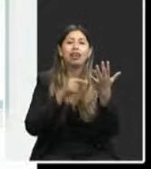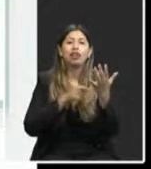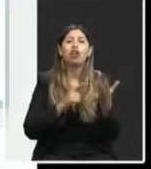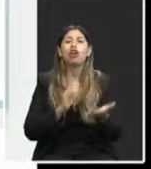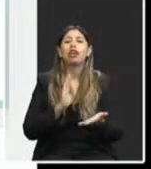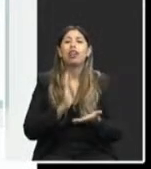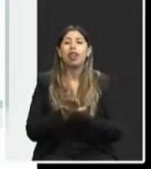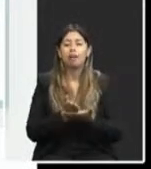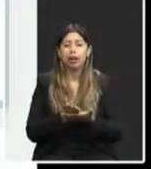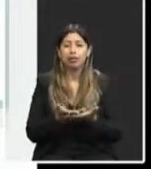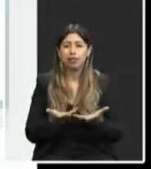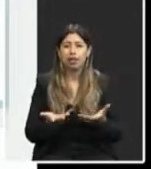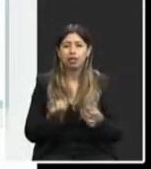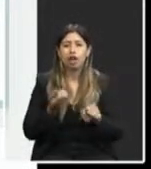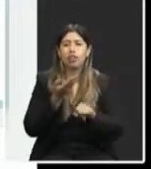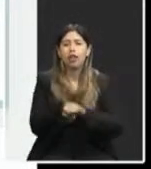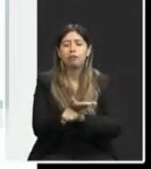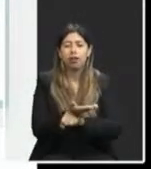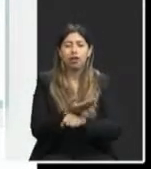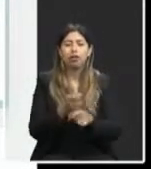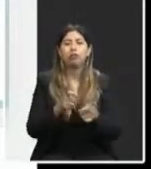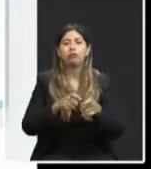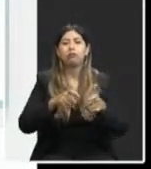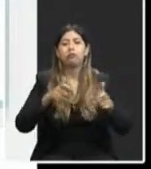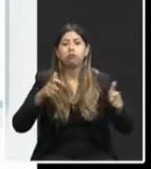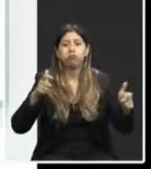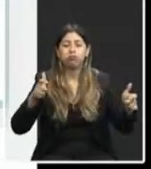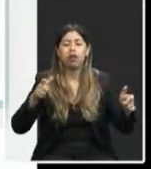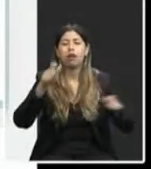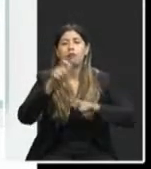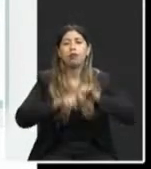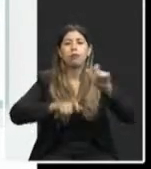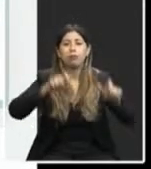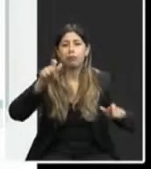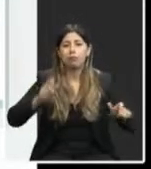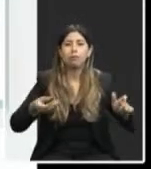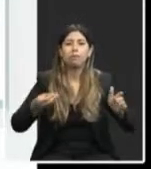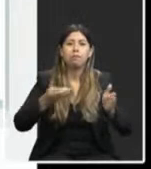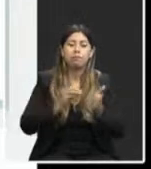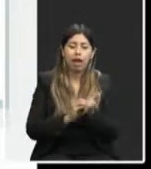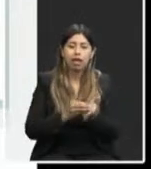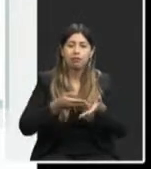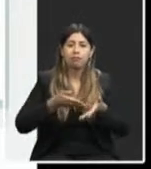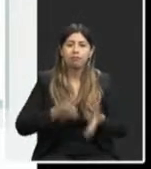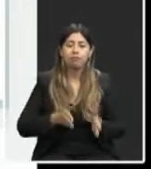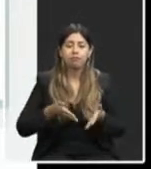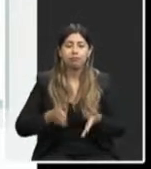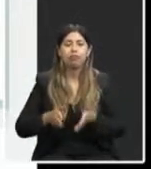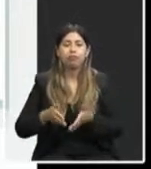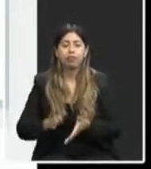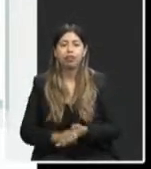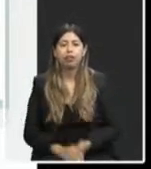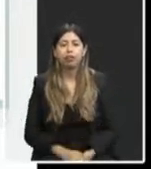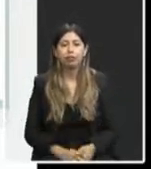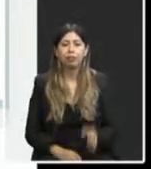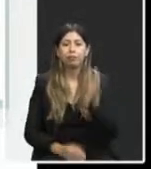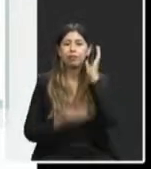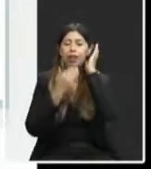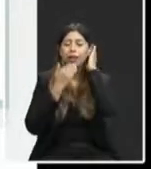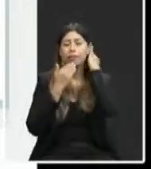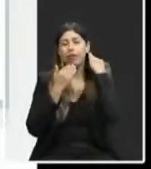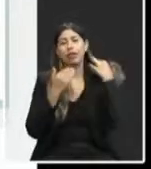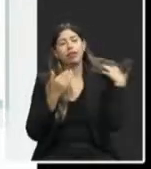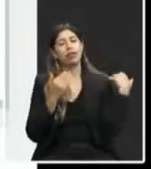ejemplo, en el crecimiento demográfico, en la capacidad